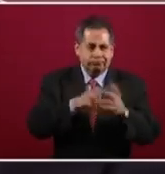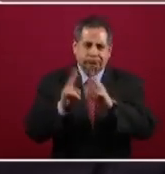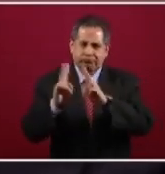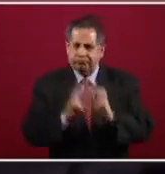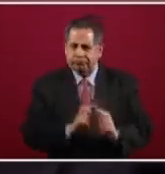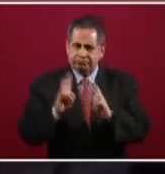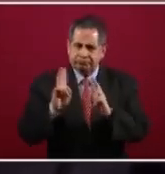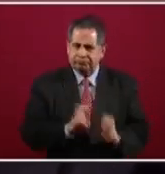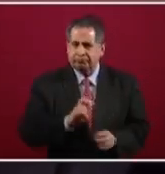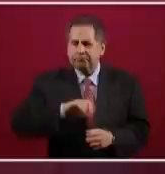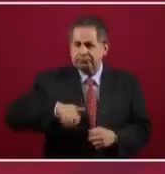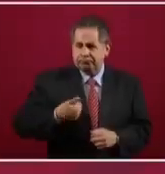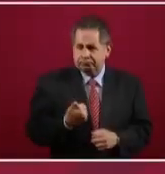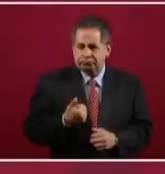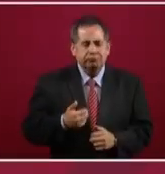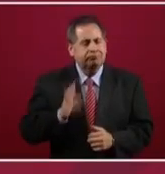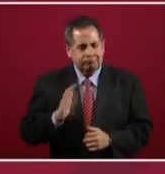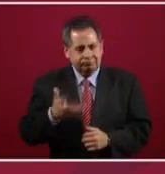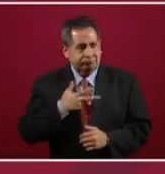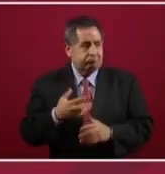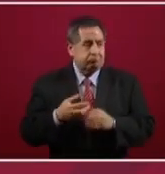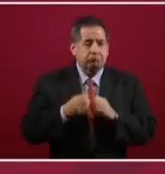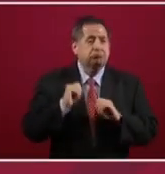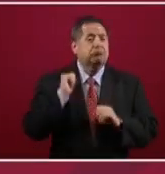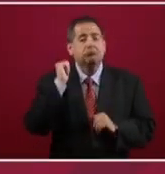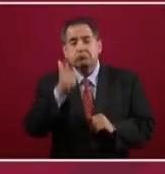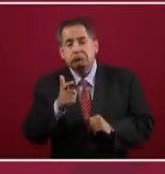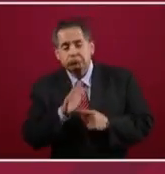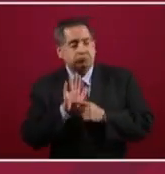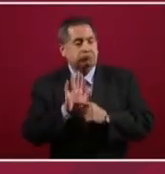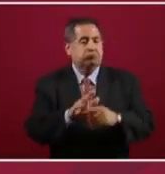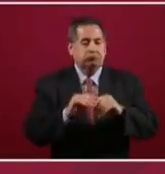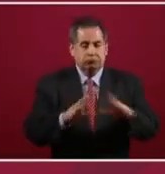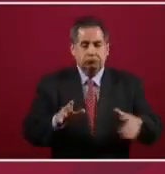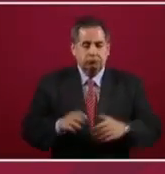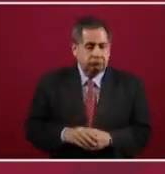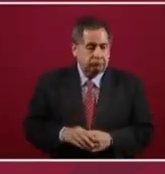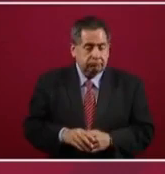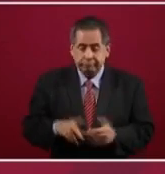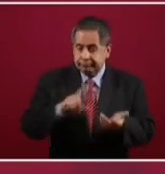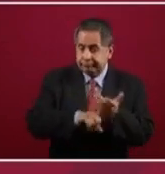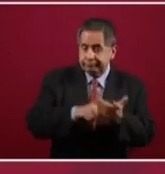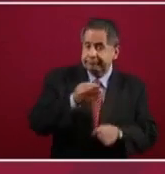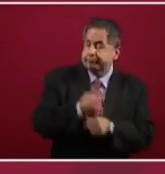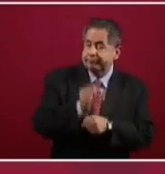y bueno, hasta el humor,